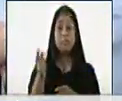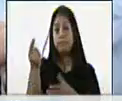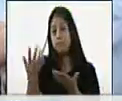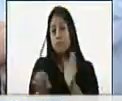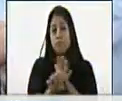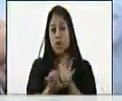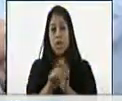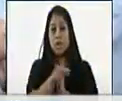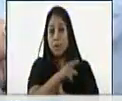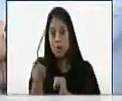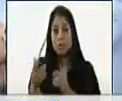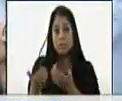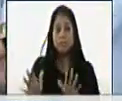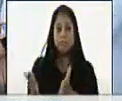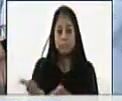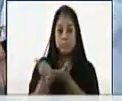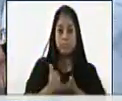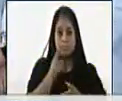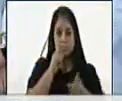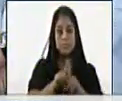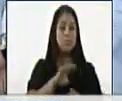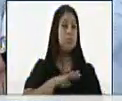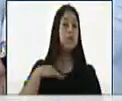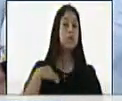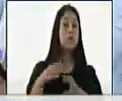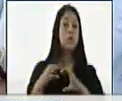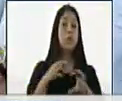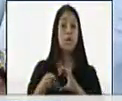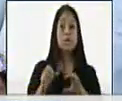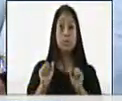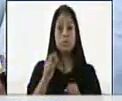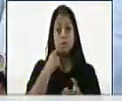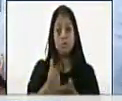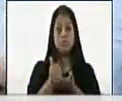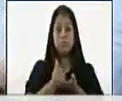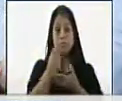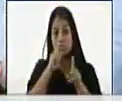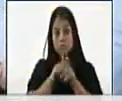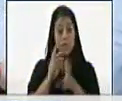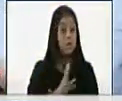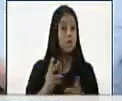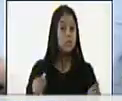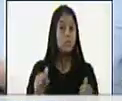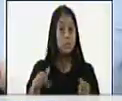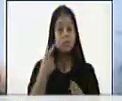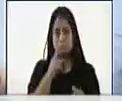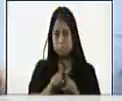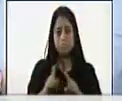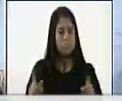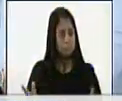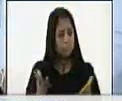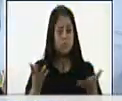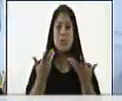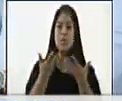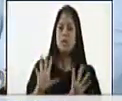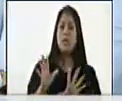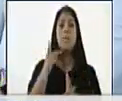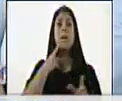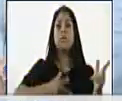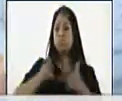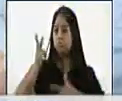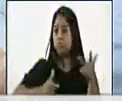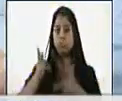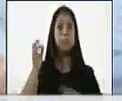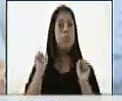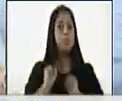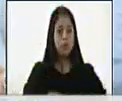hubiéramos contado también con la colaboración del Ministerio de Comunicaciones, que nos ayudó a resolver de una vez por todas el tema de la transitabilidad